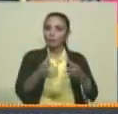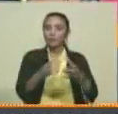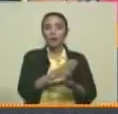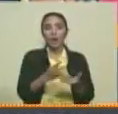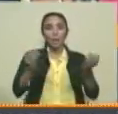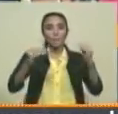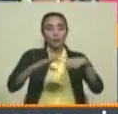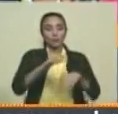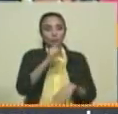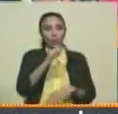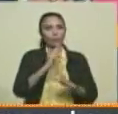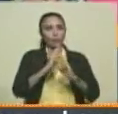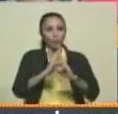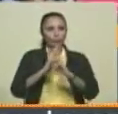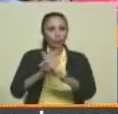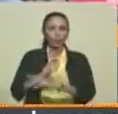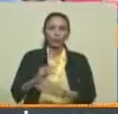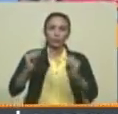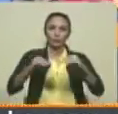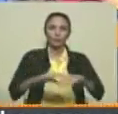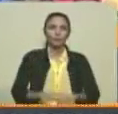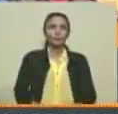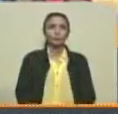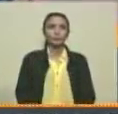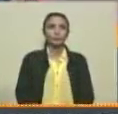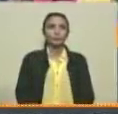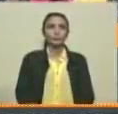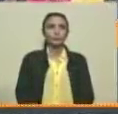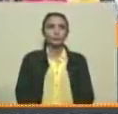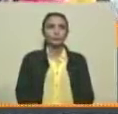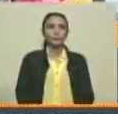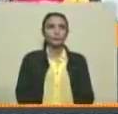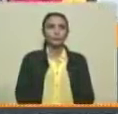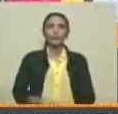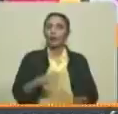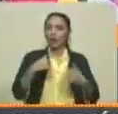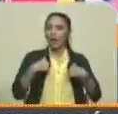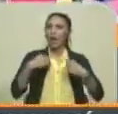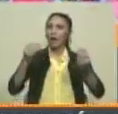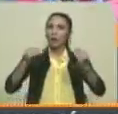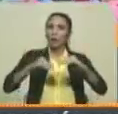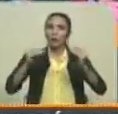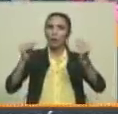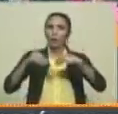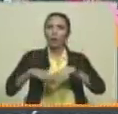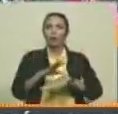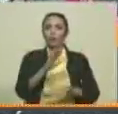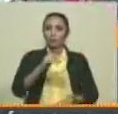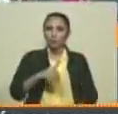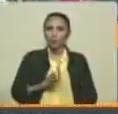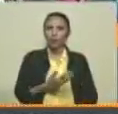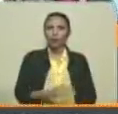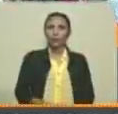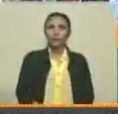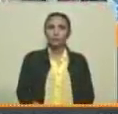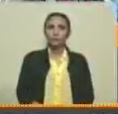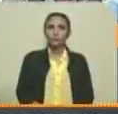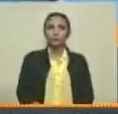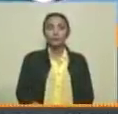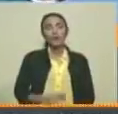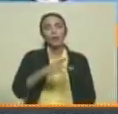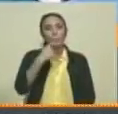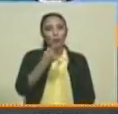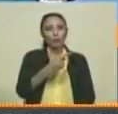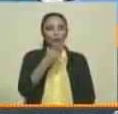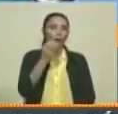esas respuestas. Yo, de un principio, estoy totalmente de acuerdo y es posible. Fíjense ustedes en el campo político,